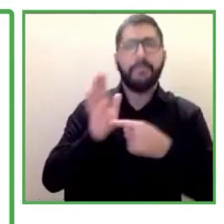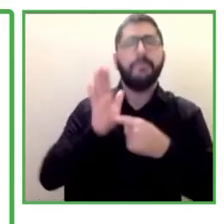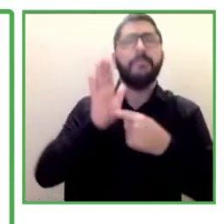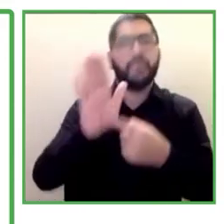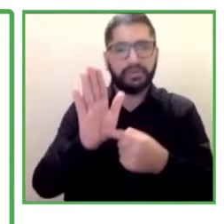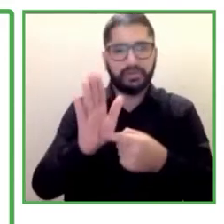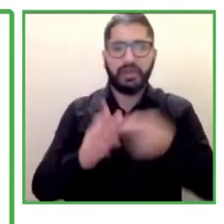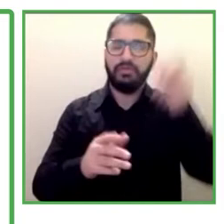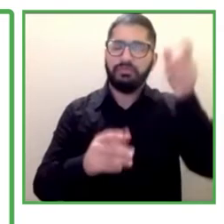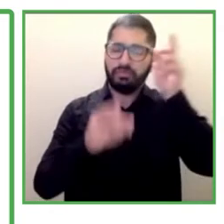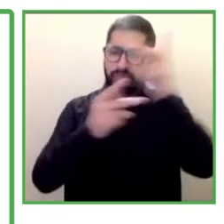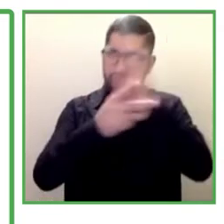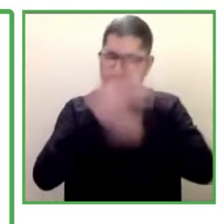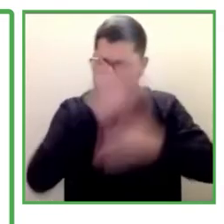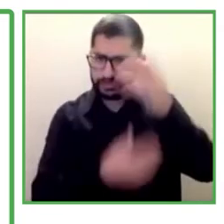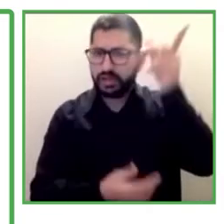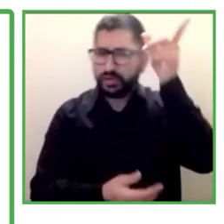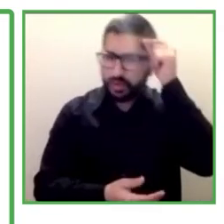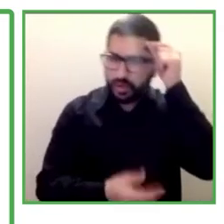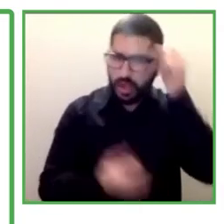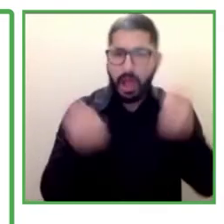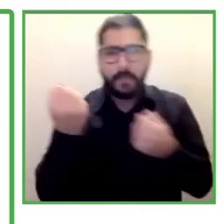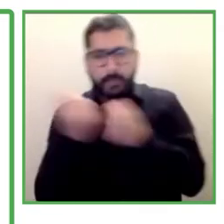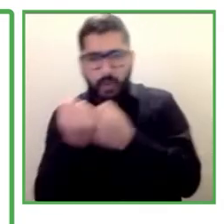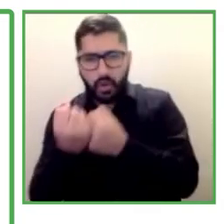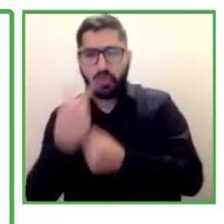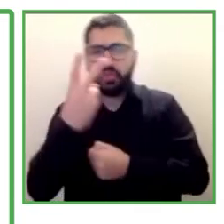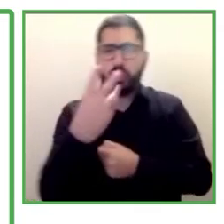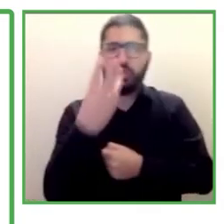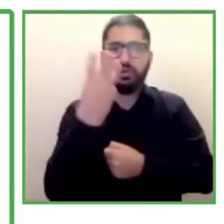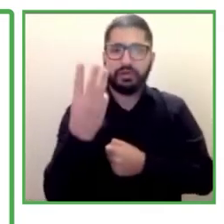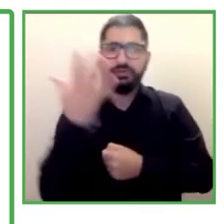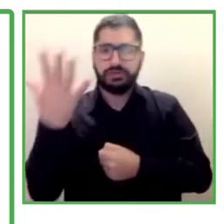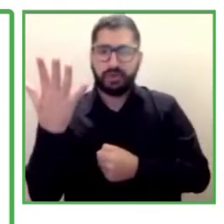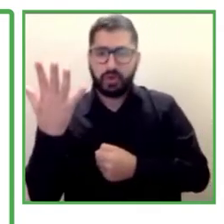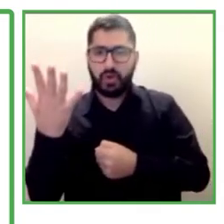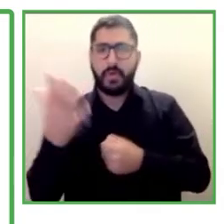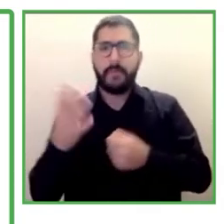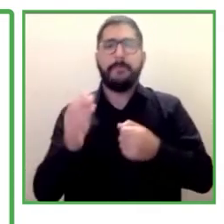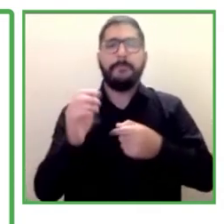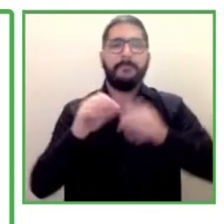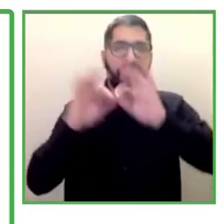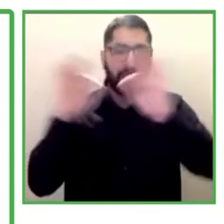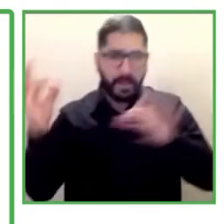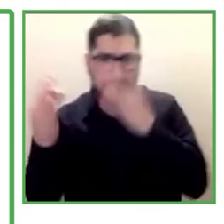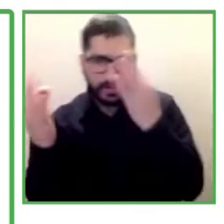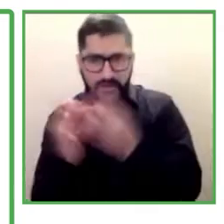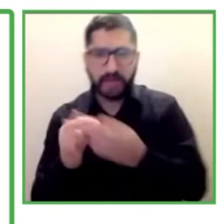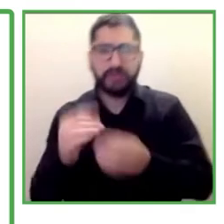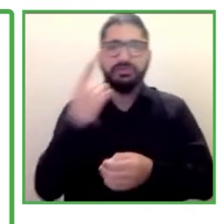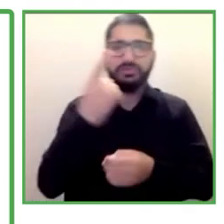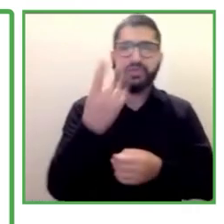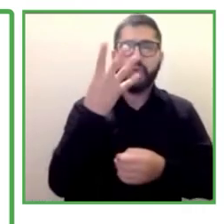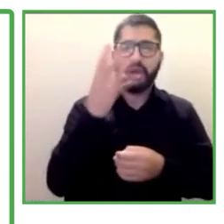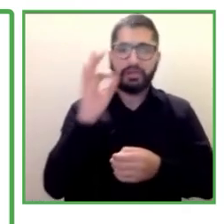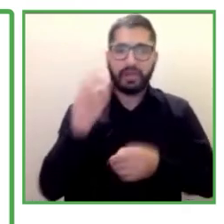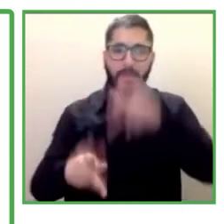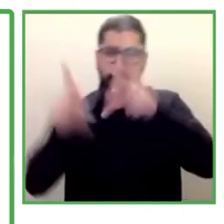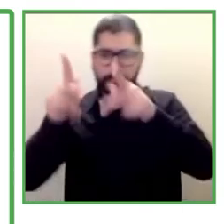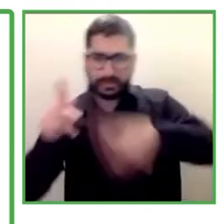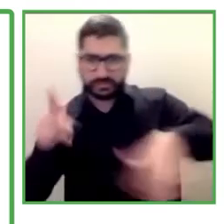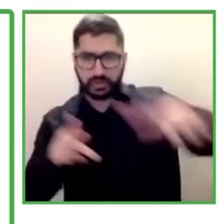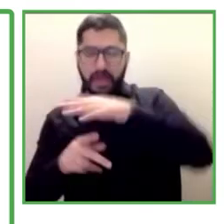unas 235.000 familias, a unas 140.000 personas con discapacidad intelectual y contamos con más de 900